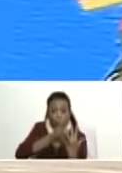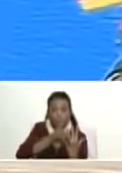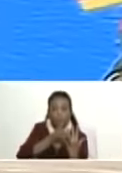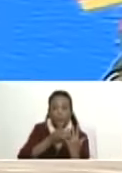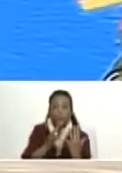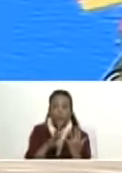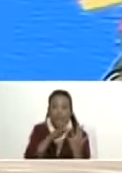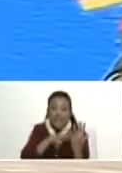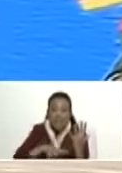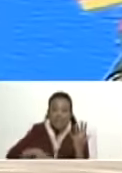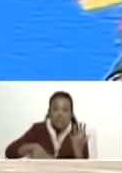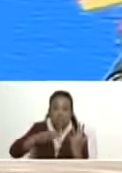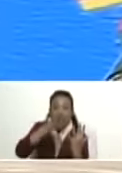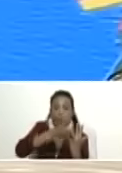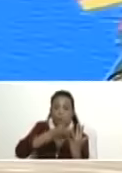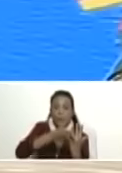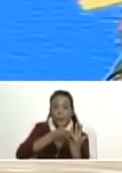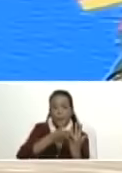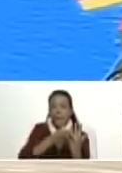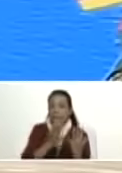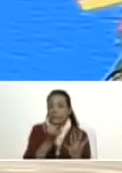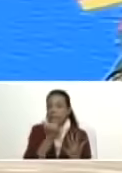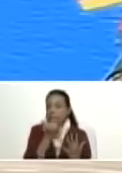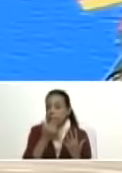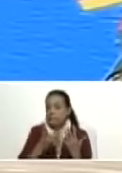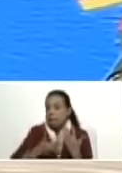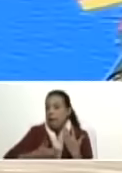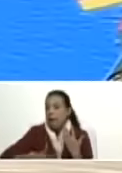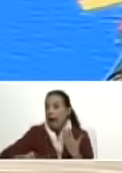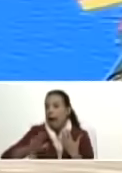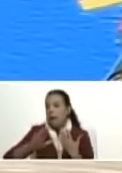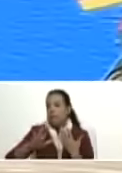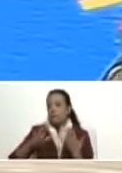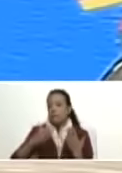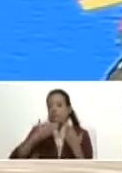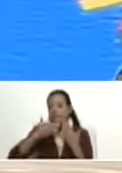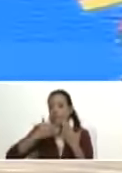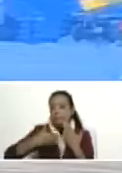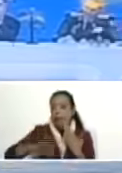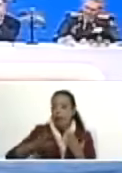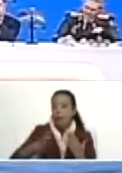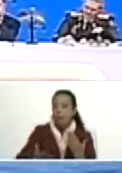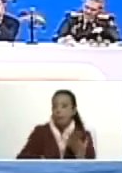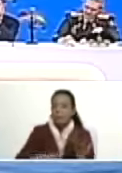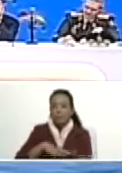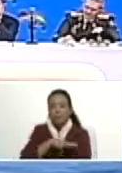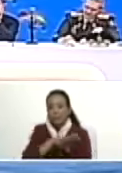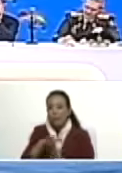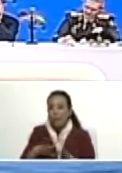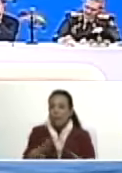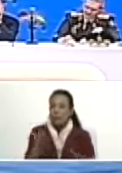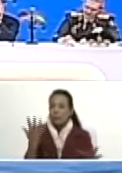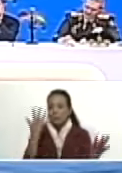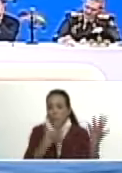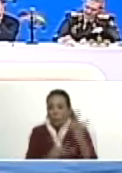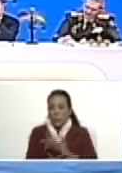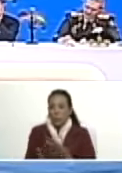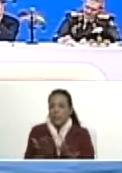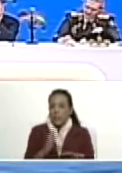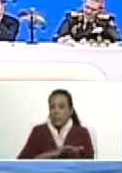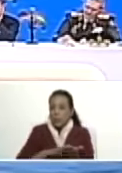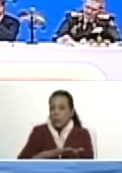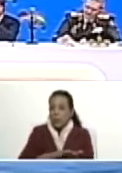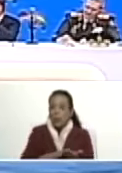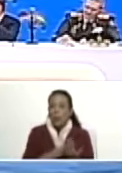larga historia, de esta larga controversia, larga, tan larga como importante e intensa. Y es lo